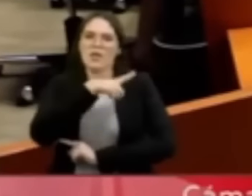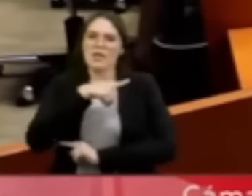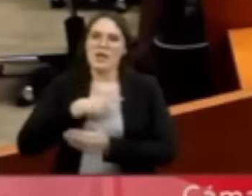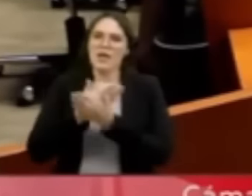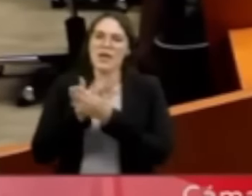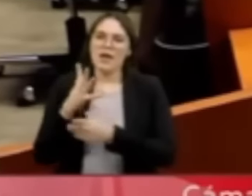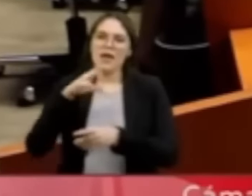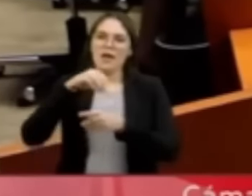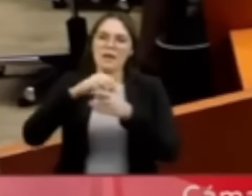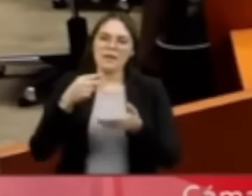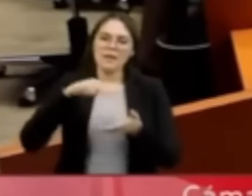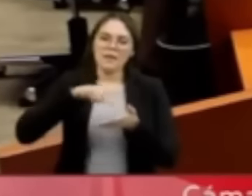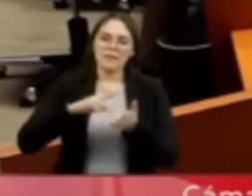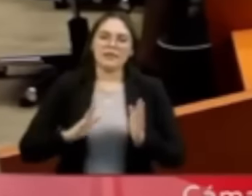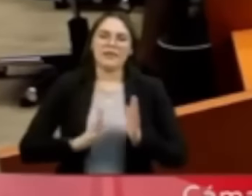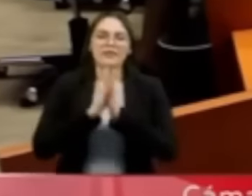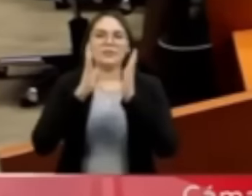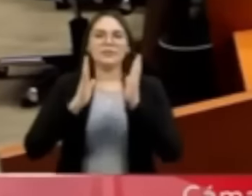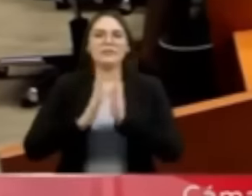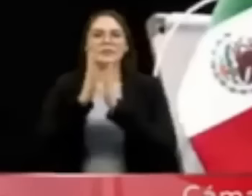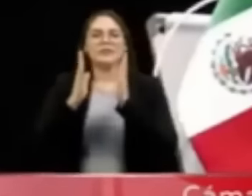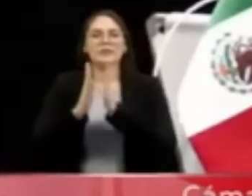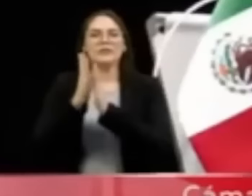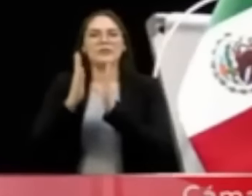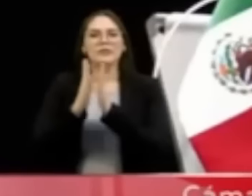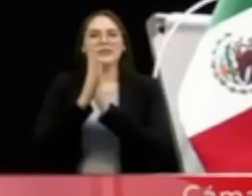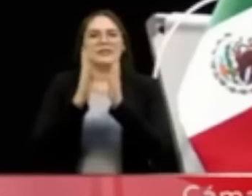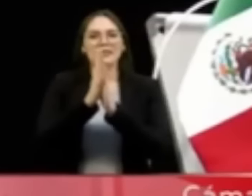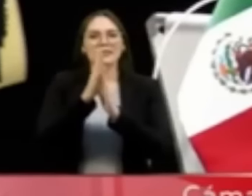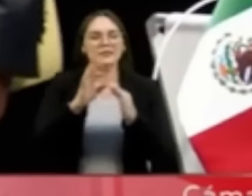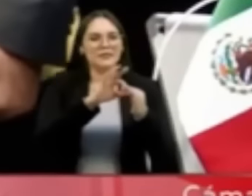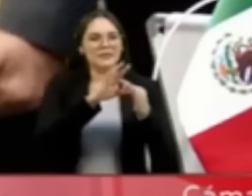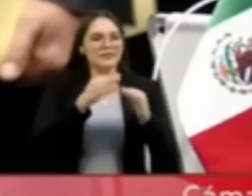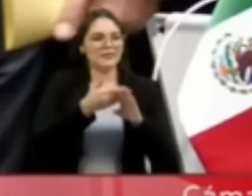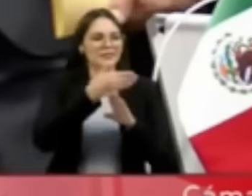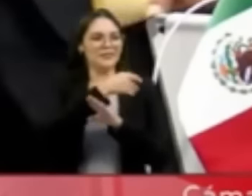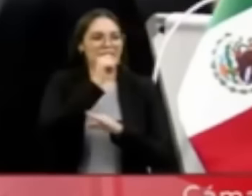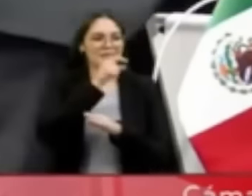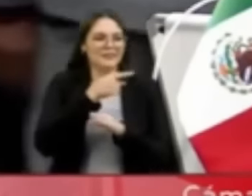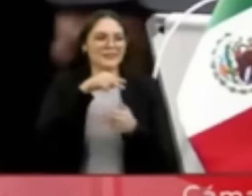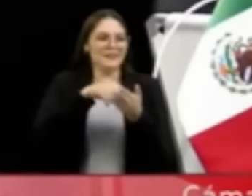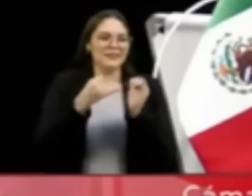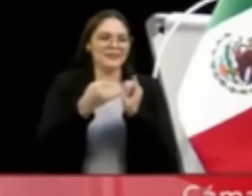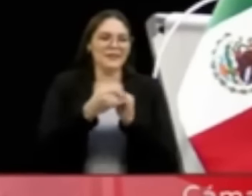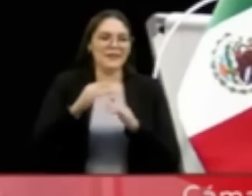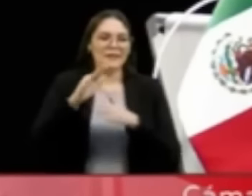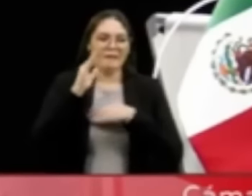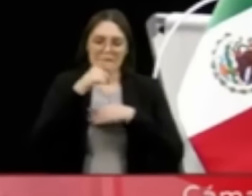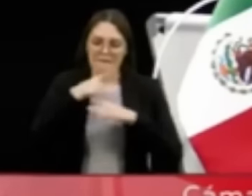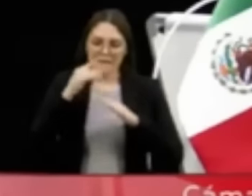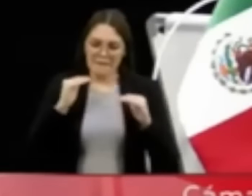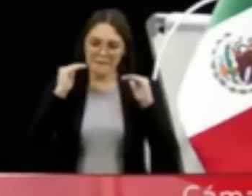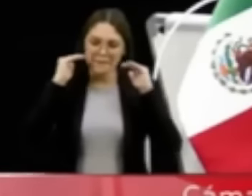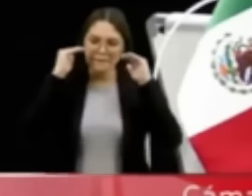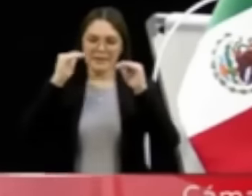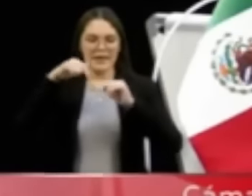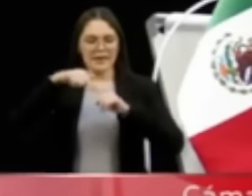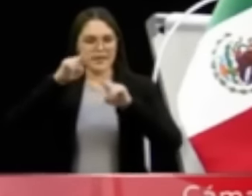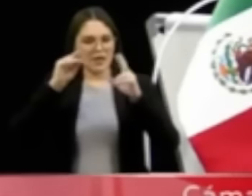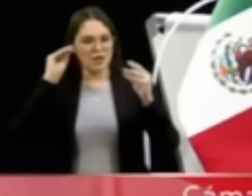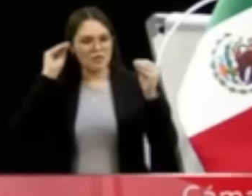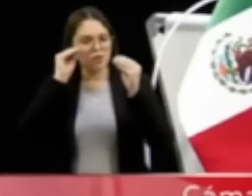Gracias. Porque hace rato estuvieron planteando un debate de altura y lo menos que pueden hacer